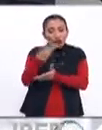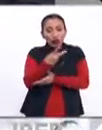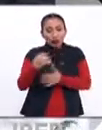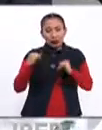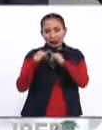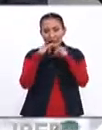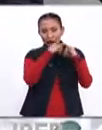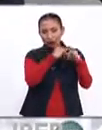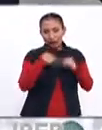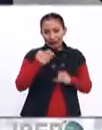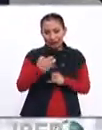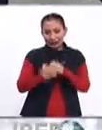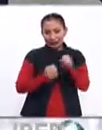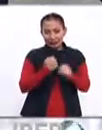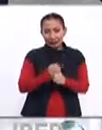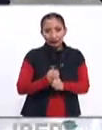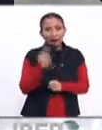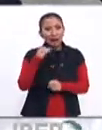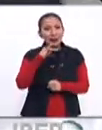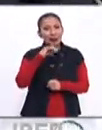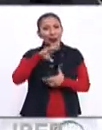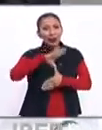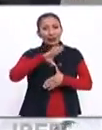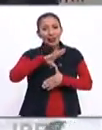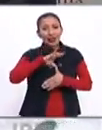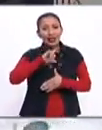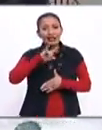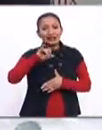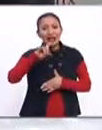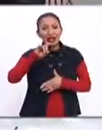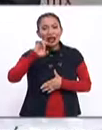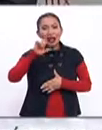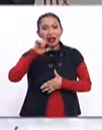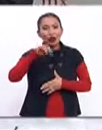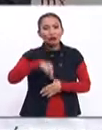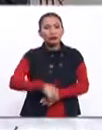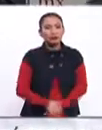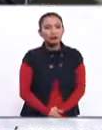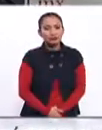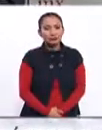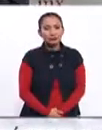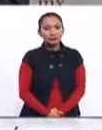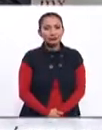dos instituciones este año. Para Iberoamérica al Día, Elis de León.